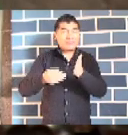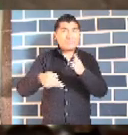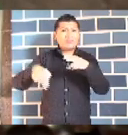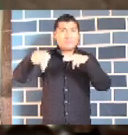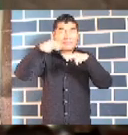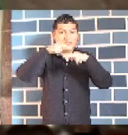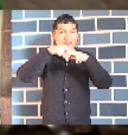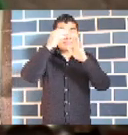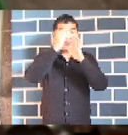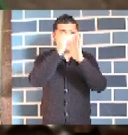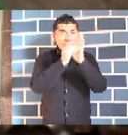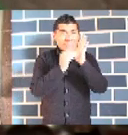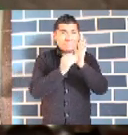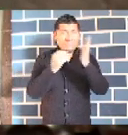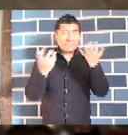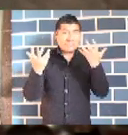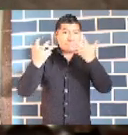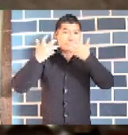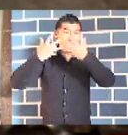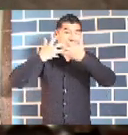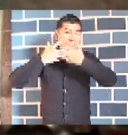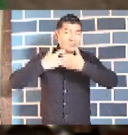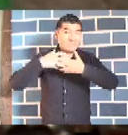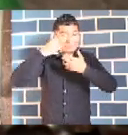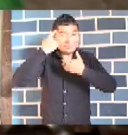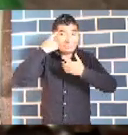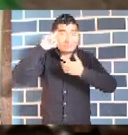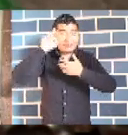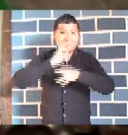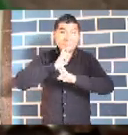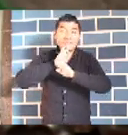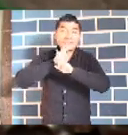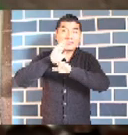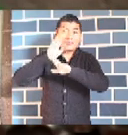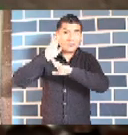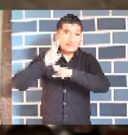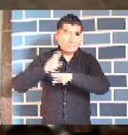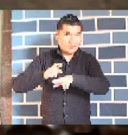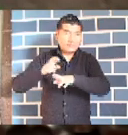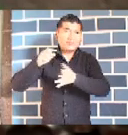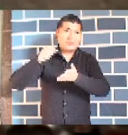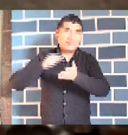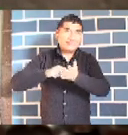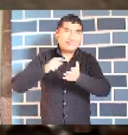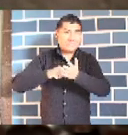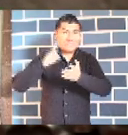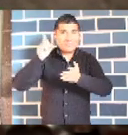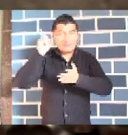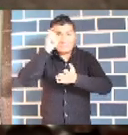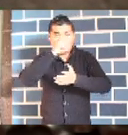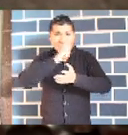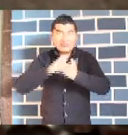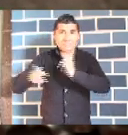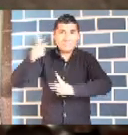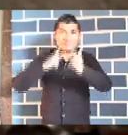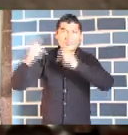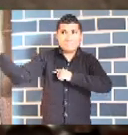de manera coordinada para responder a este fenómeno migratorio